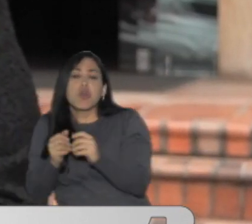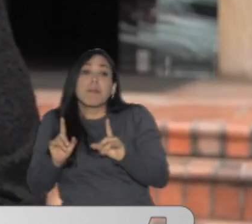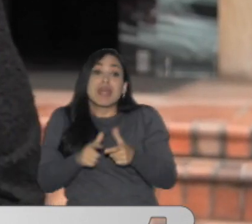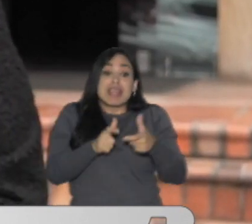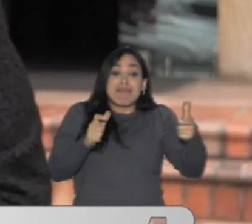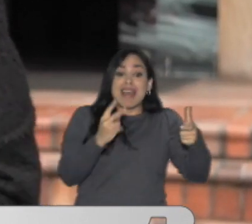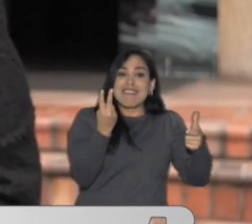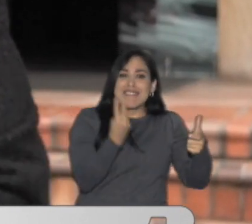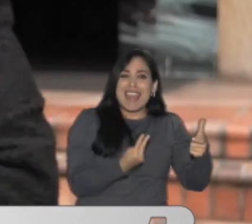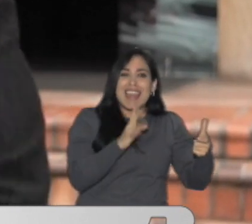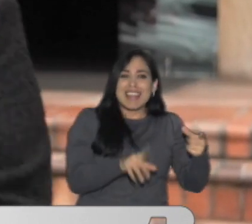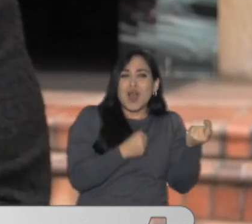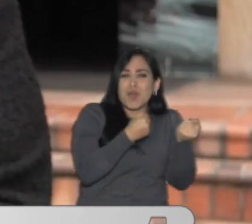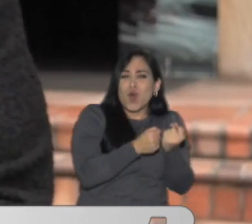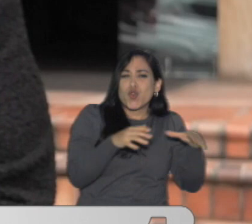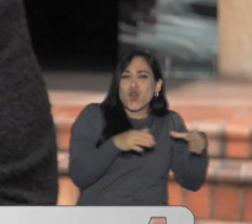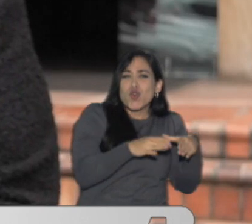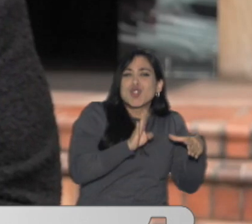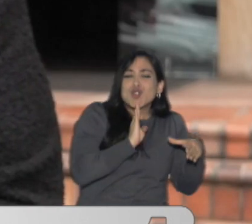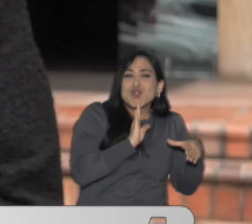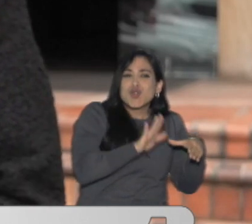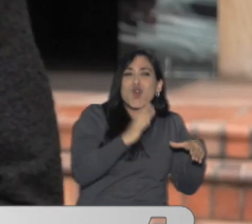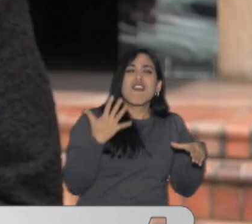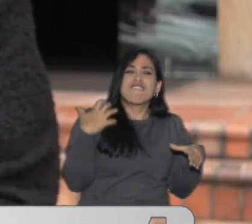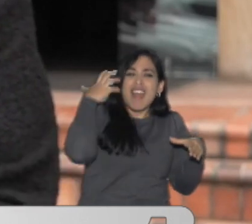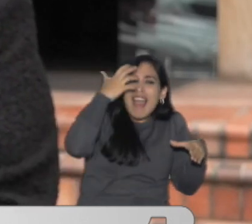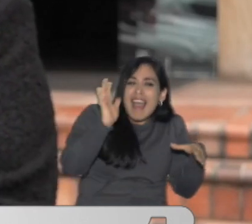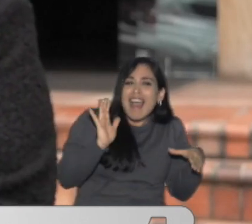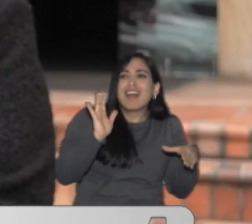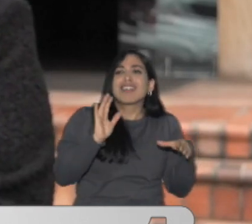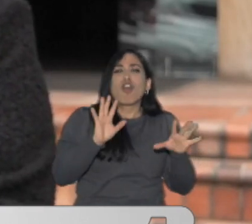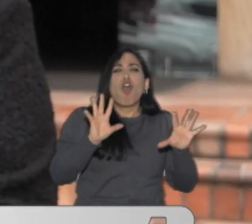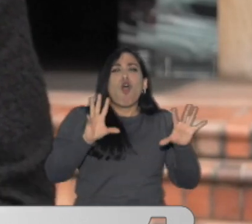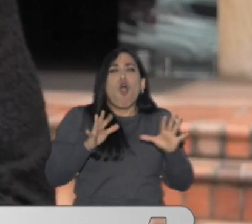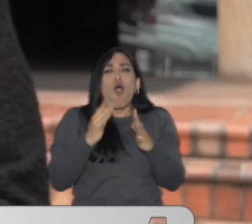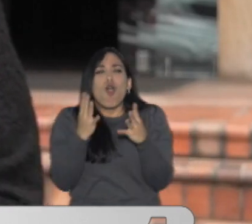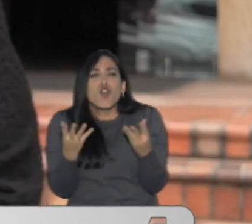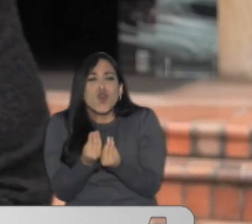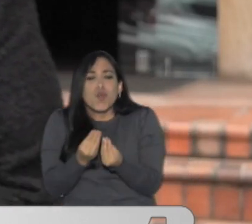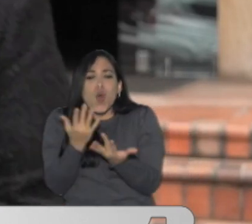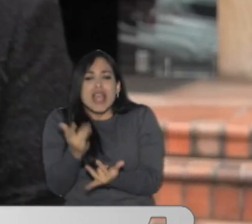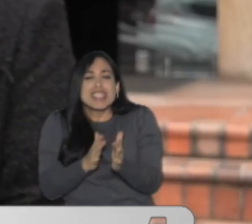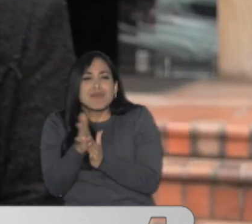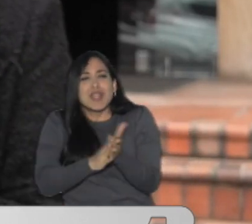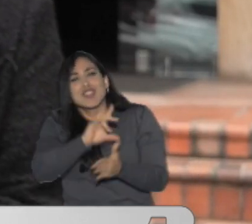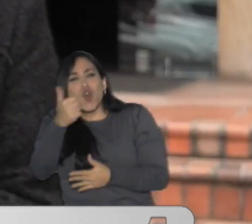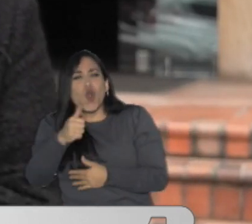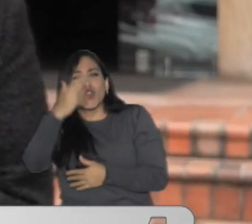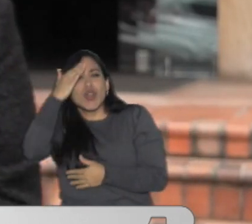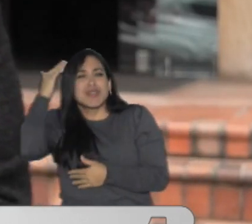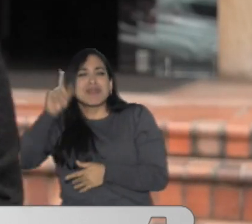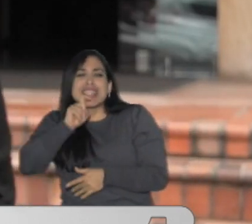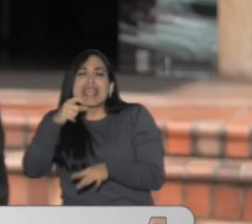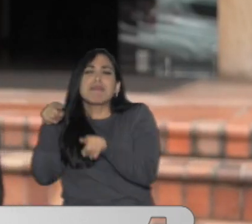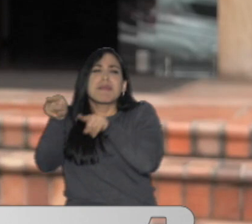de la bancada electa está con Fajardo o en la coalición de la Esperanza, y unos con Rodolfo Hernández. Entonces sí es clave que